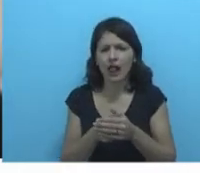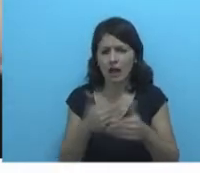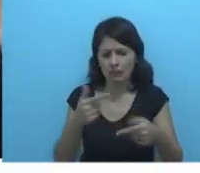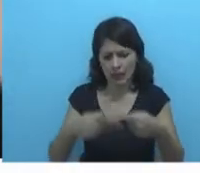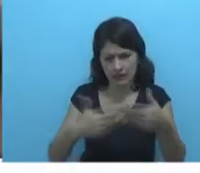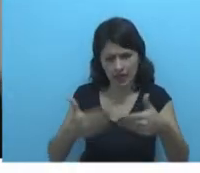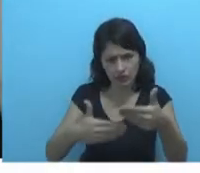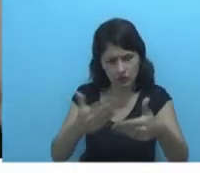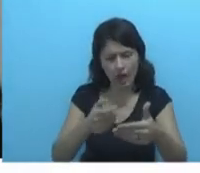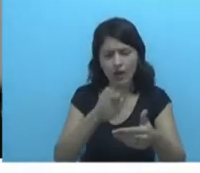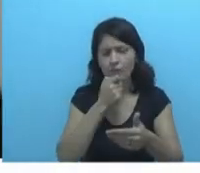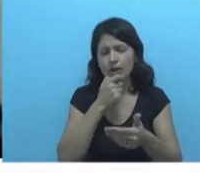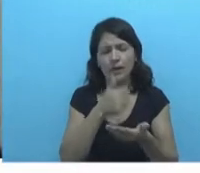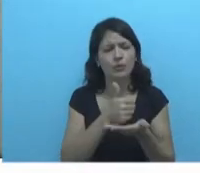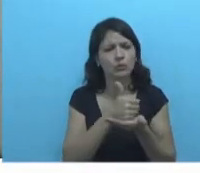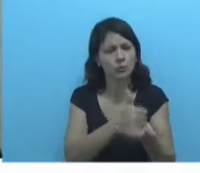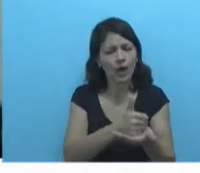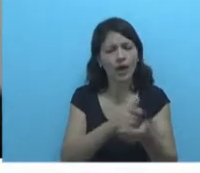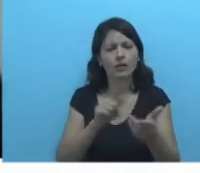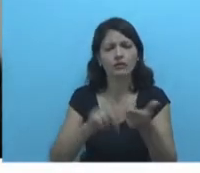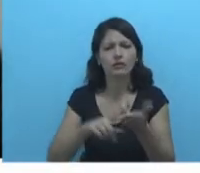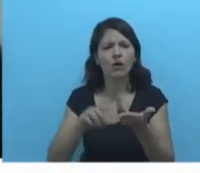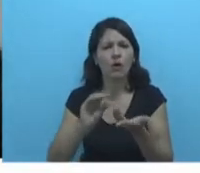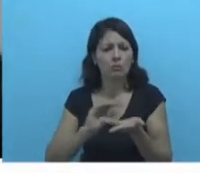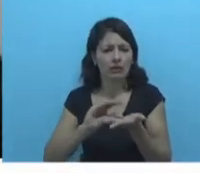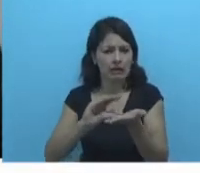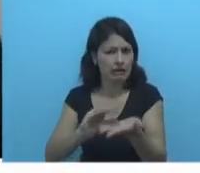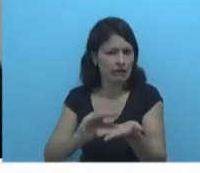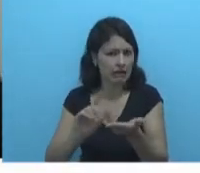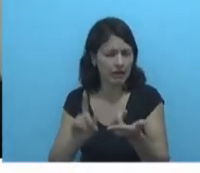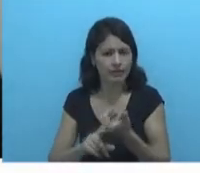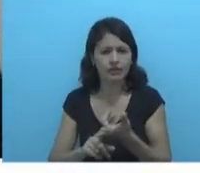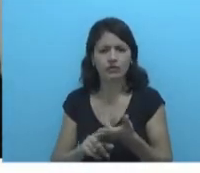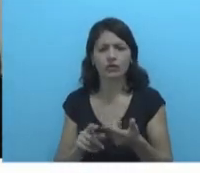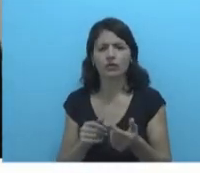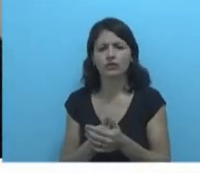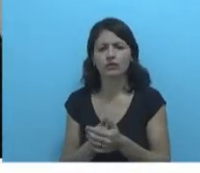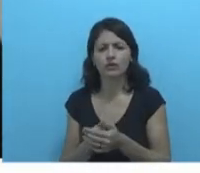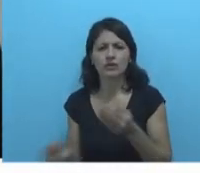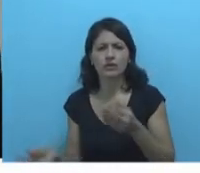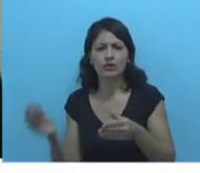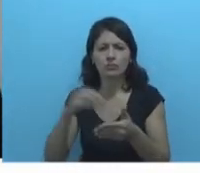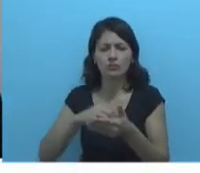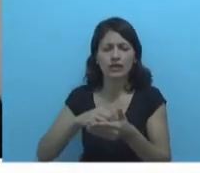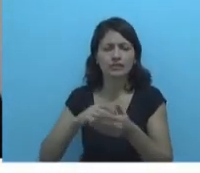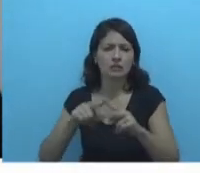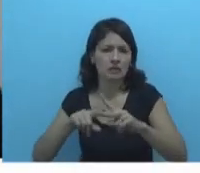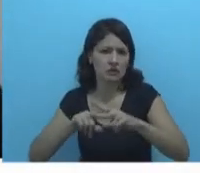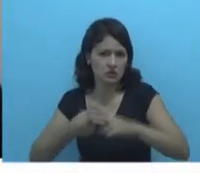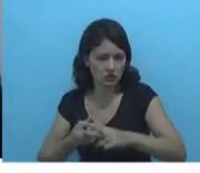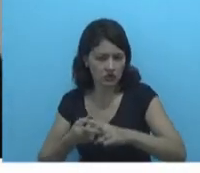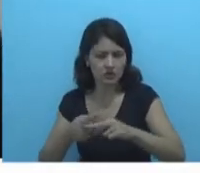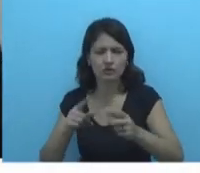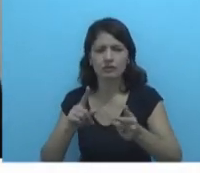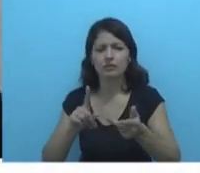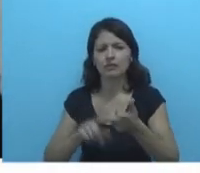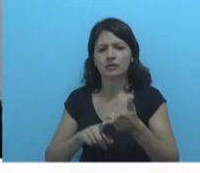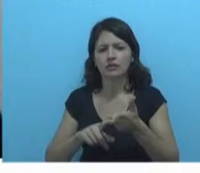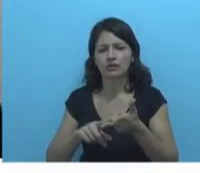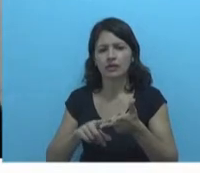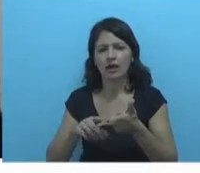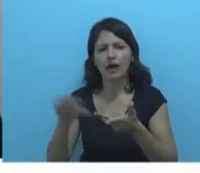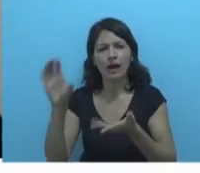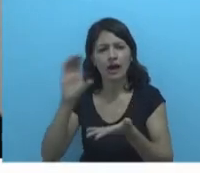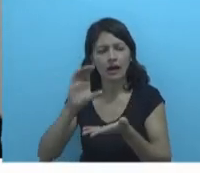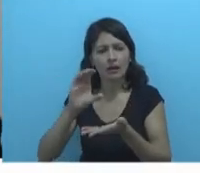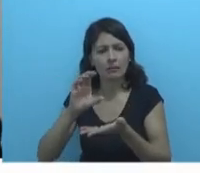desarrollando líneas de crédito para el mejoramiento de rodeo. Es importante la incorporación de tecnología, los créditos